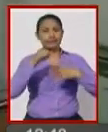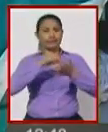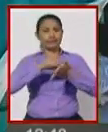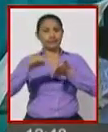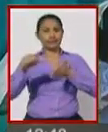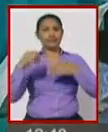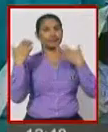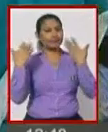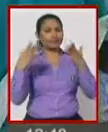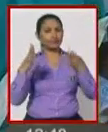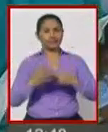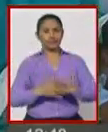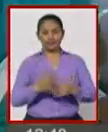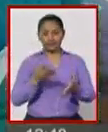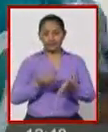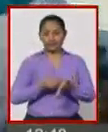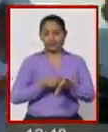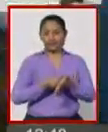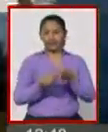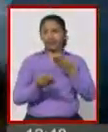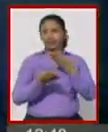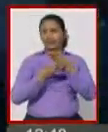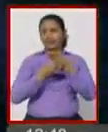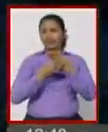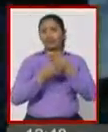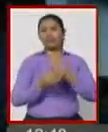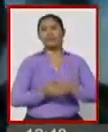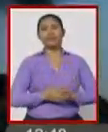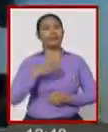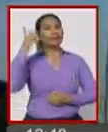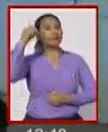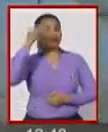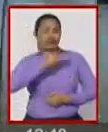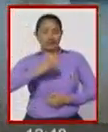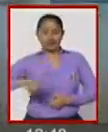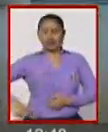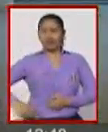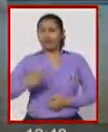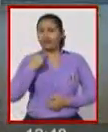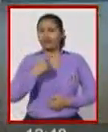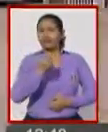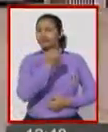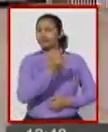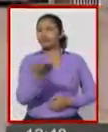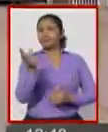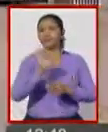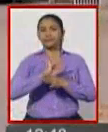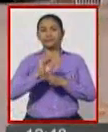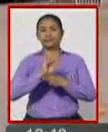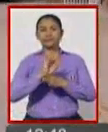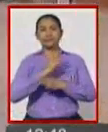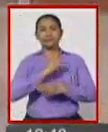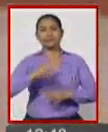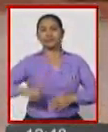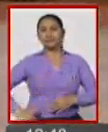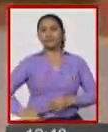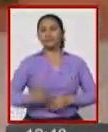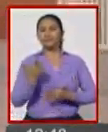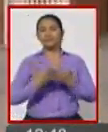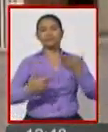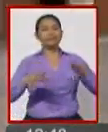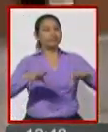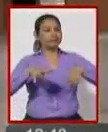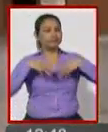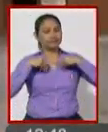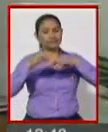pago, que ya está la plata en la cuenta para que ellos cobren. El gobierno municipal o cualquier funcionario municipal que